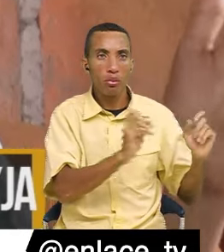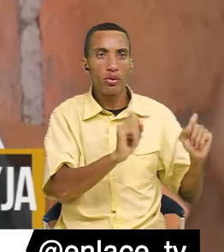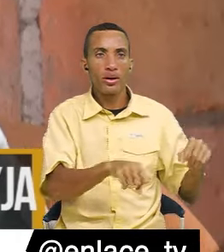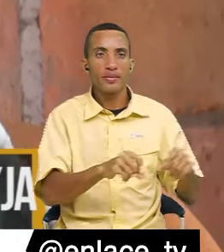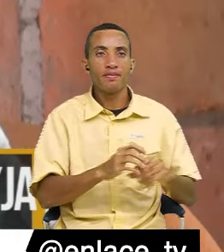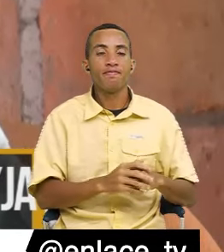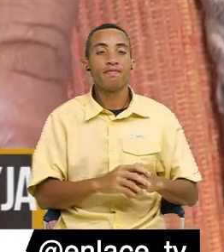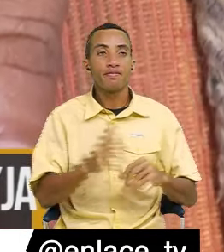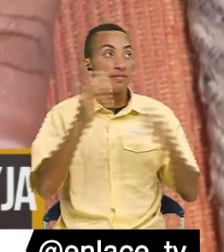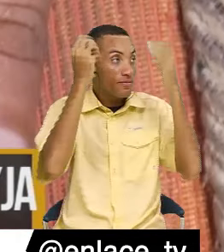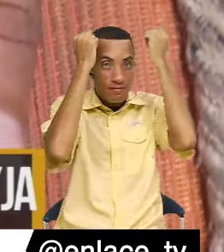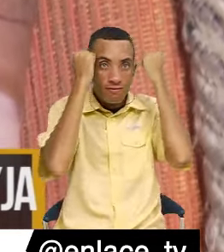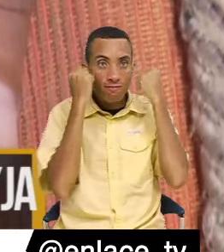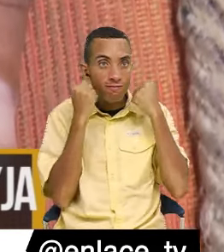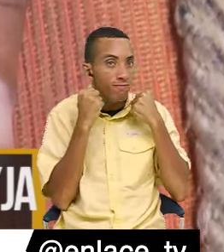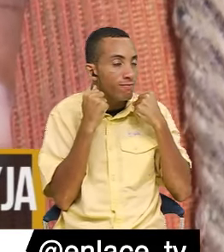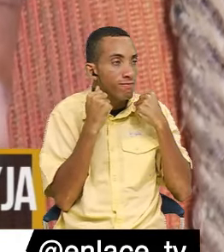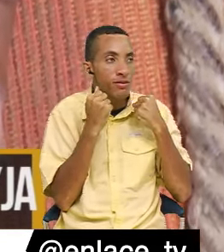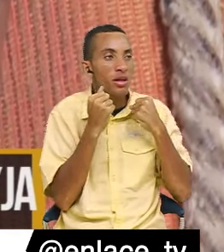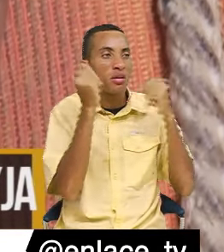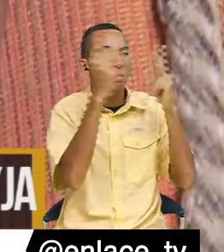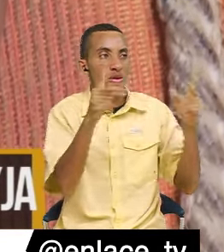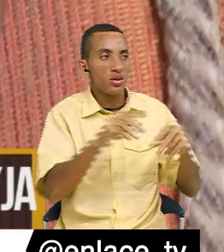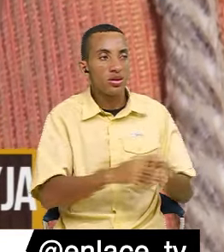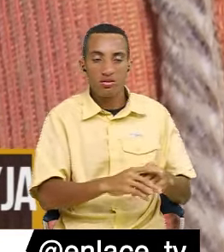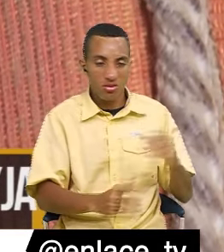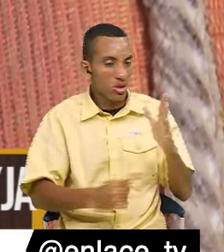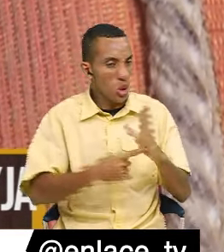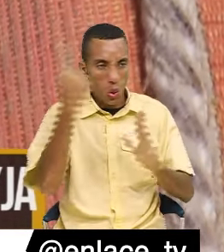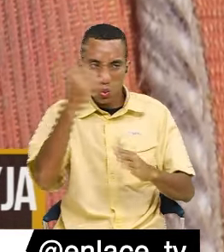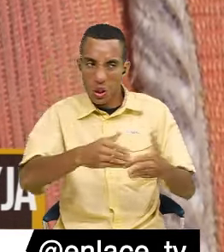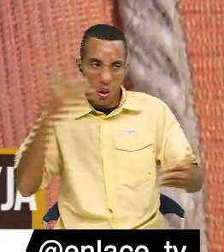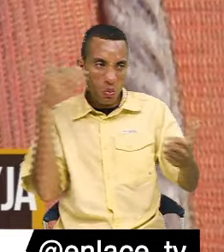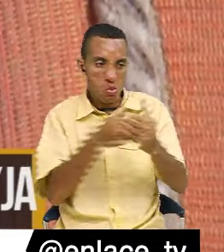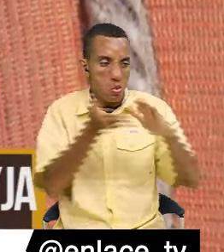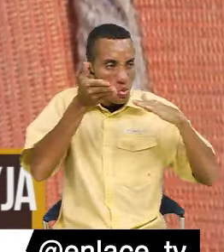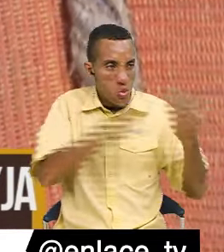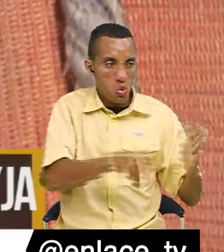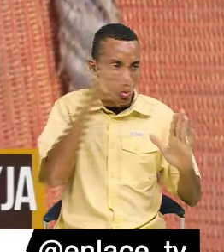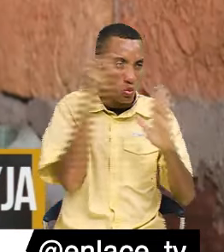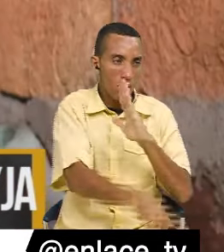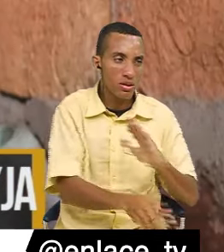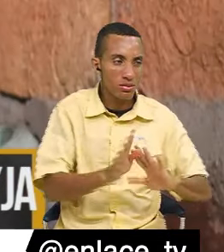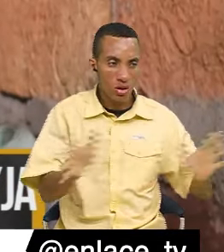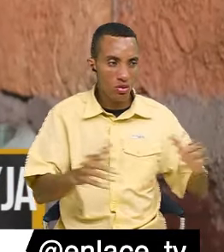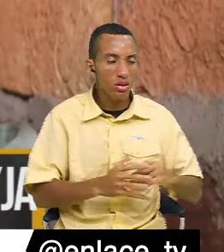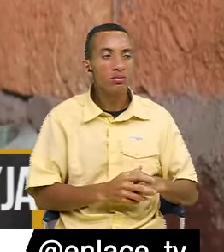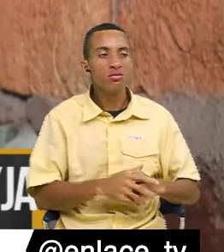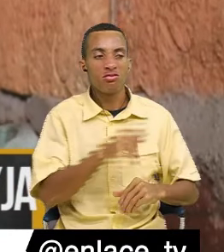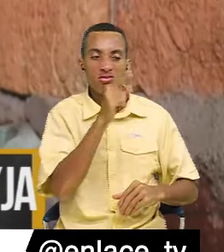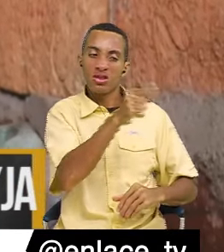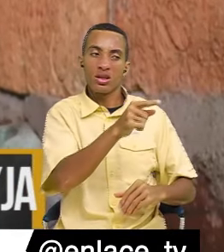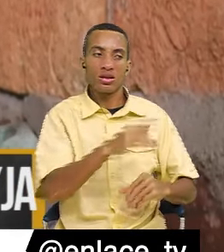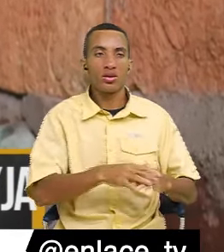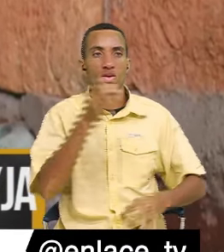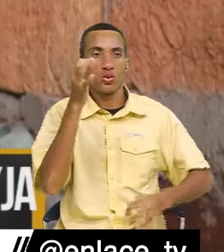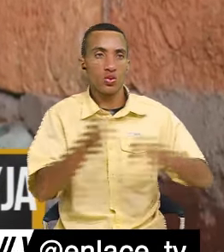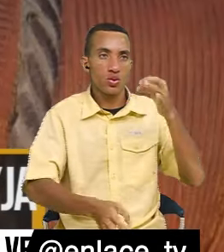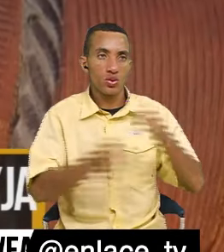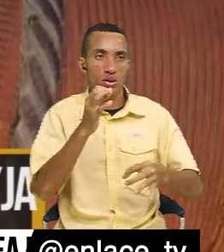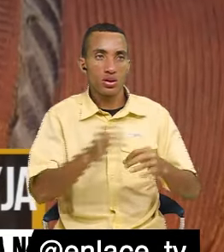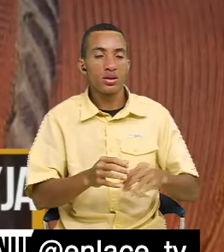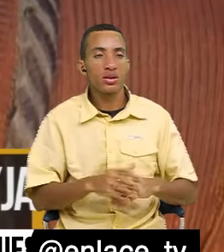los encapuchados decían que a personas así tocaba era matarlas y cortarles la cabeza realmente, es que para, ¿no?, para hacer justicia, entre